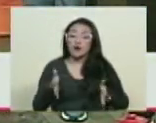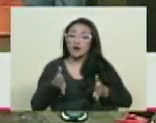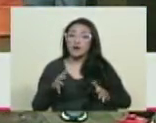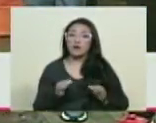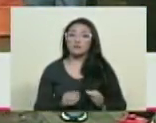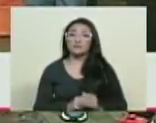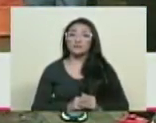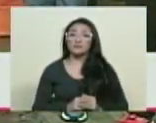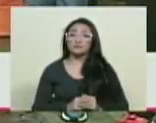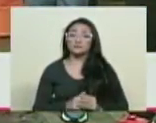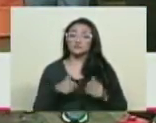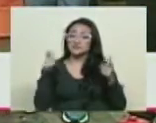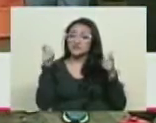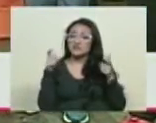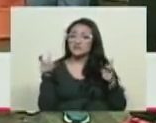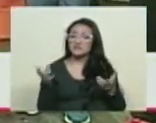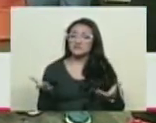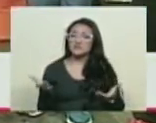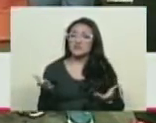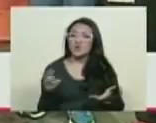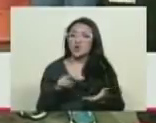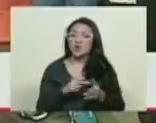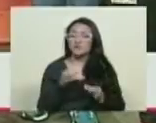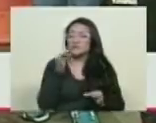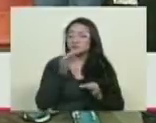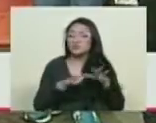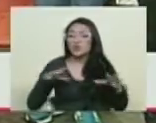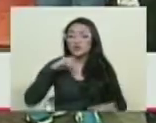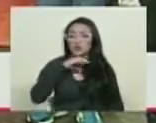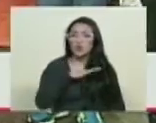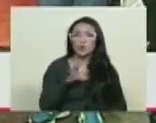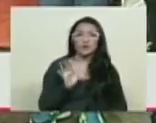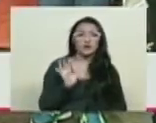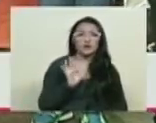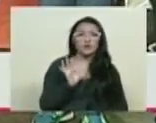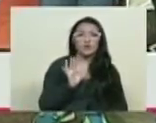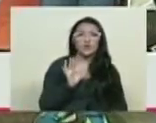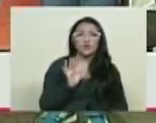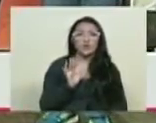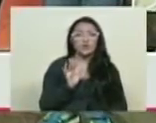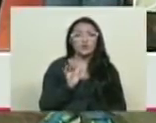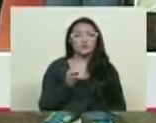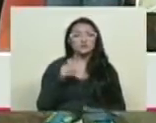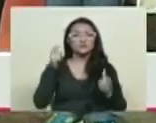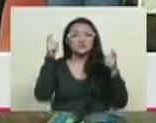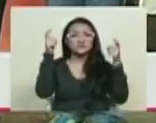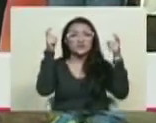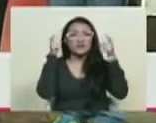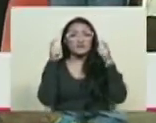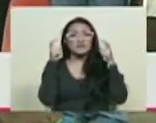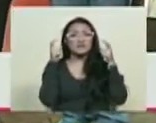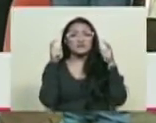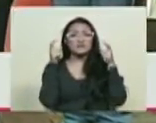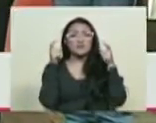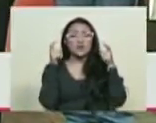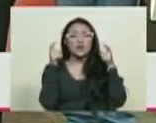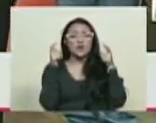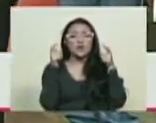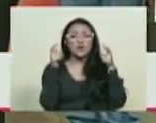el chavismo no es una casualidad histórica el chavismo es causalidad